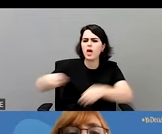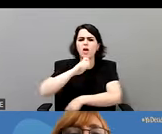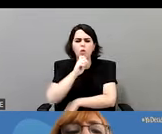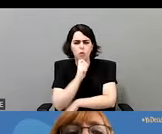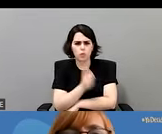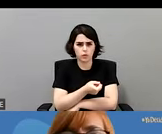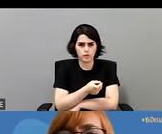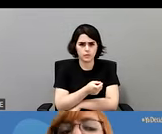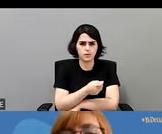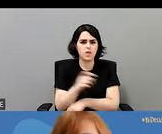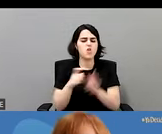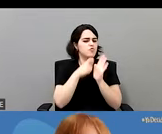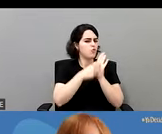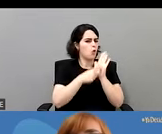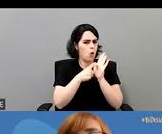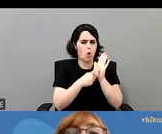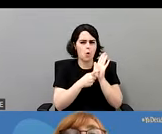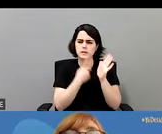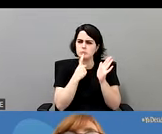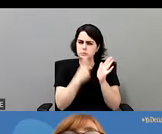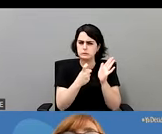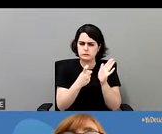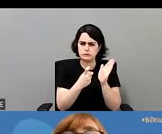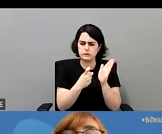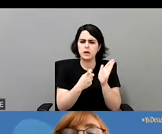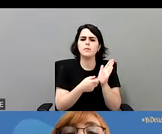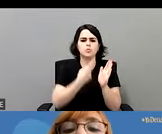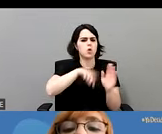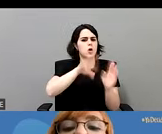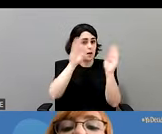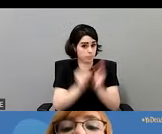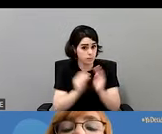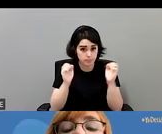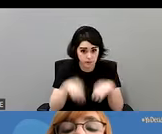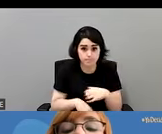Bueno, pues hay una fórmula complicadilla, pero que vamos a simplificar, ¿vale?